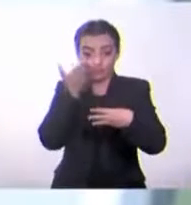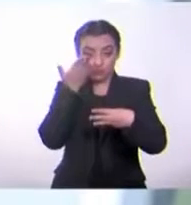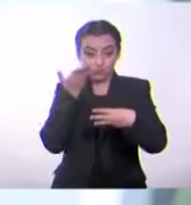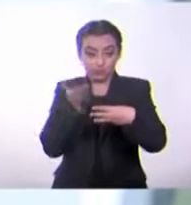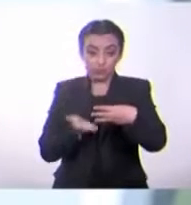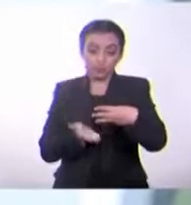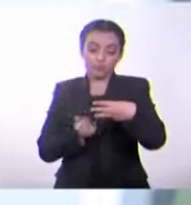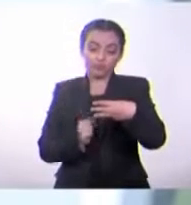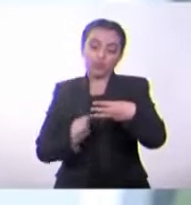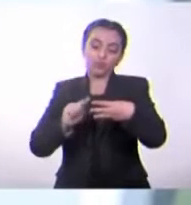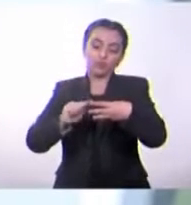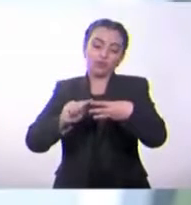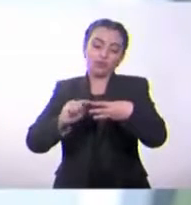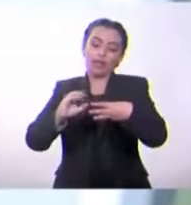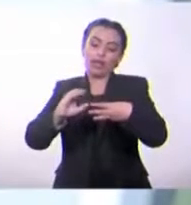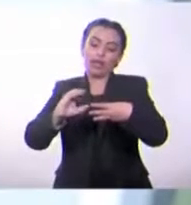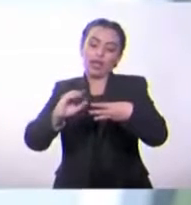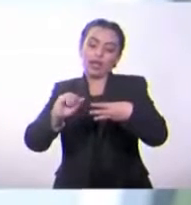calcio tengo